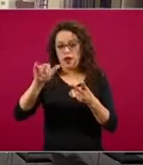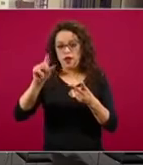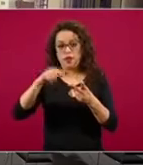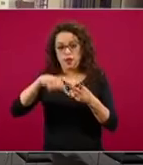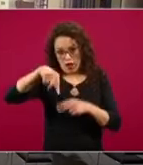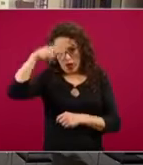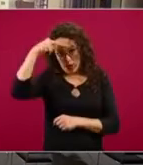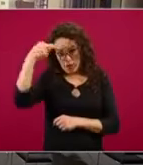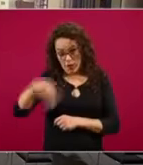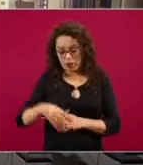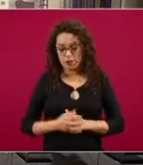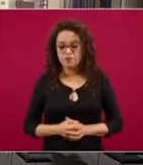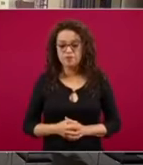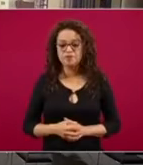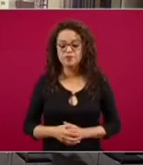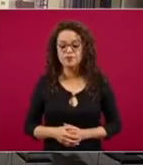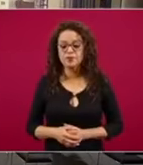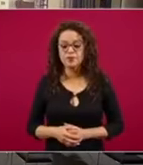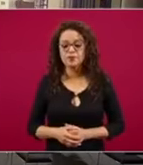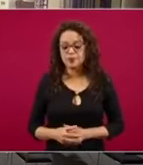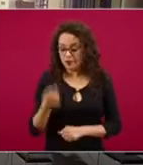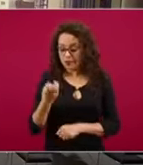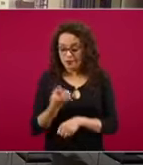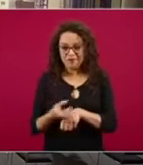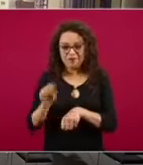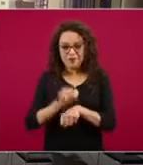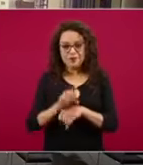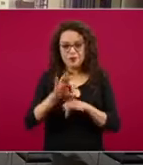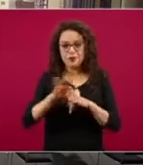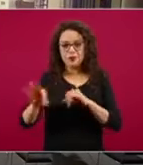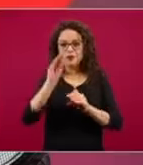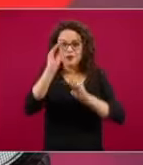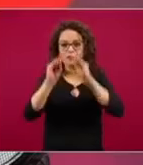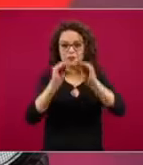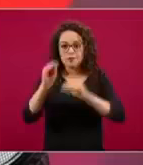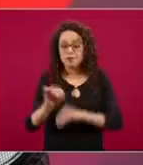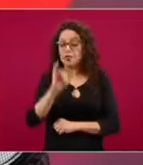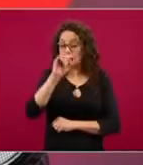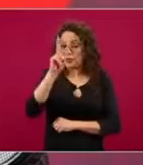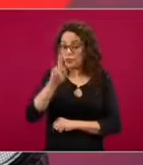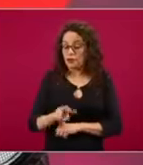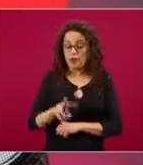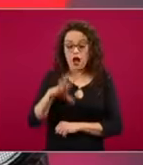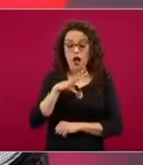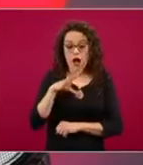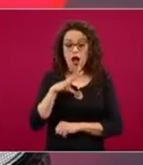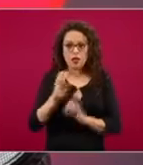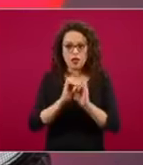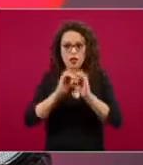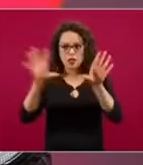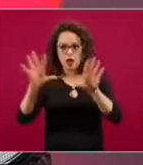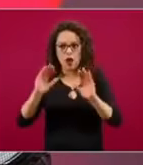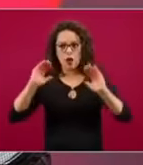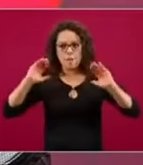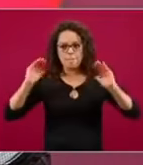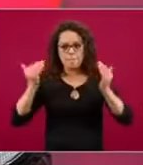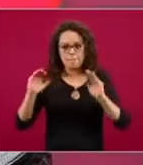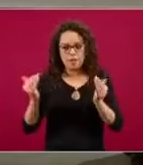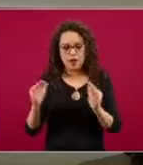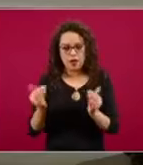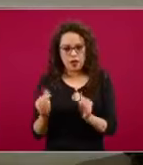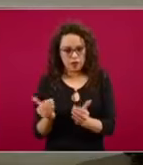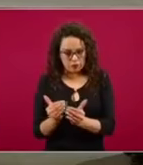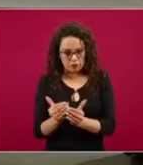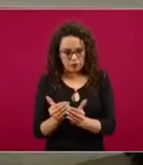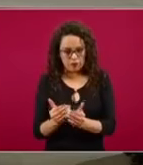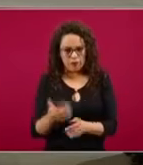bien lo comentabas, en la última actualización de esta semana precisamente vemos una reducción muy importante de la letalidad. De todo el